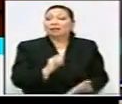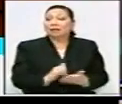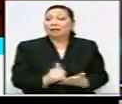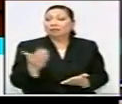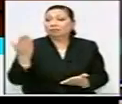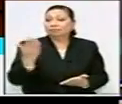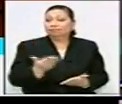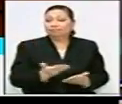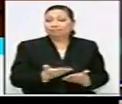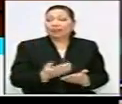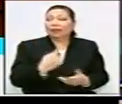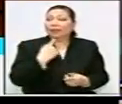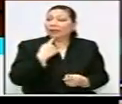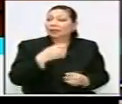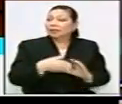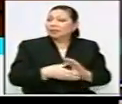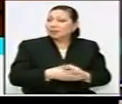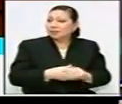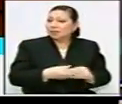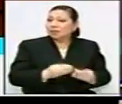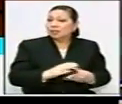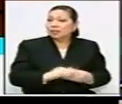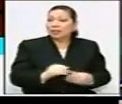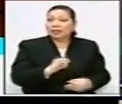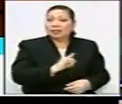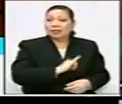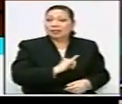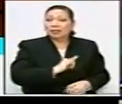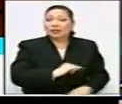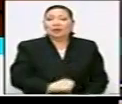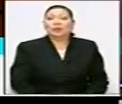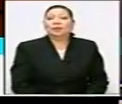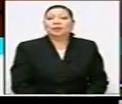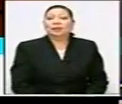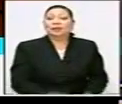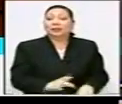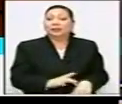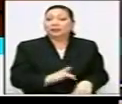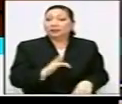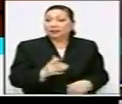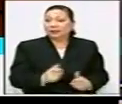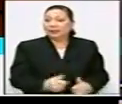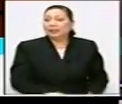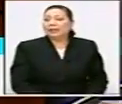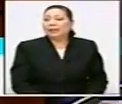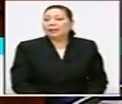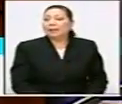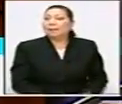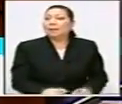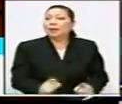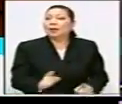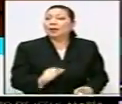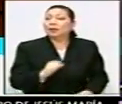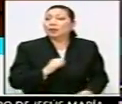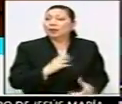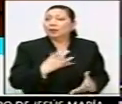han hecho una referencia histórica sobre la institución de la inmunidad. Pero yo quería,